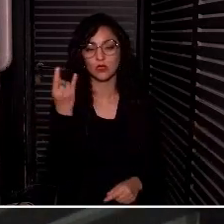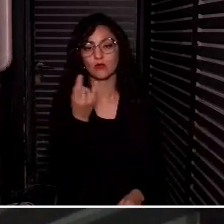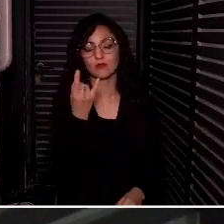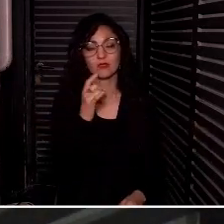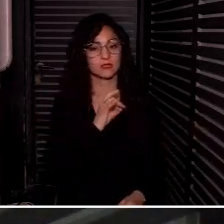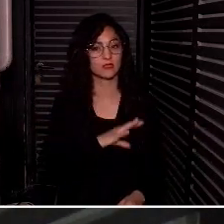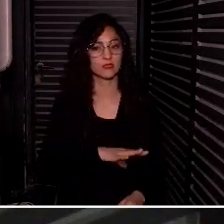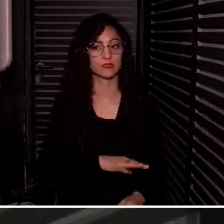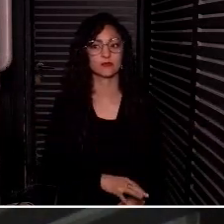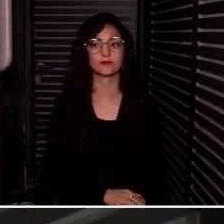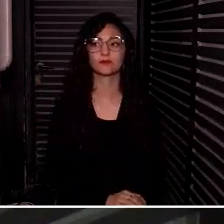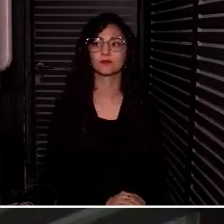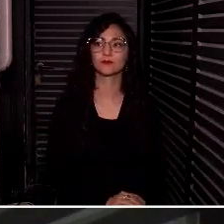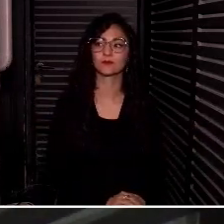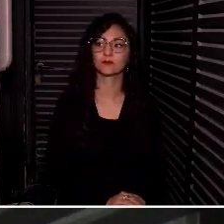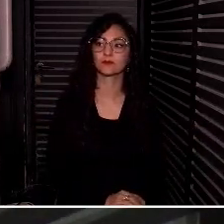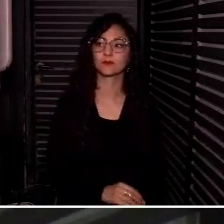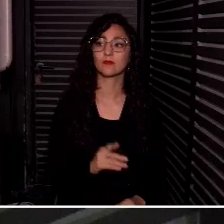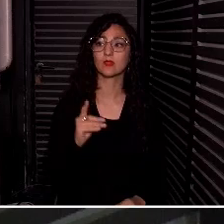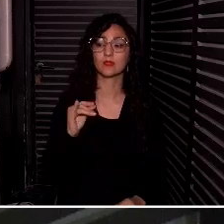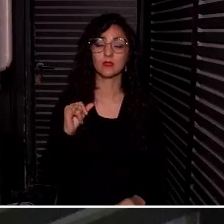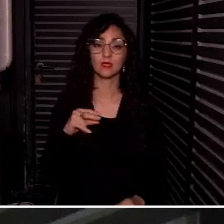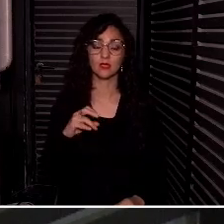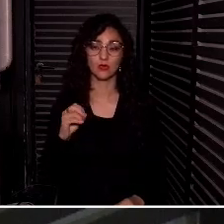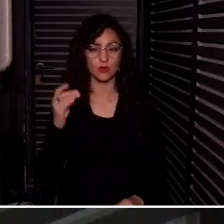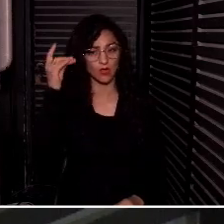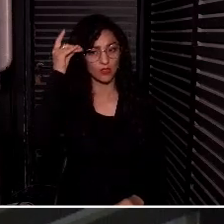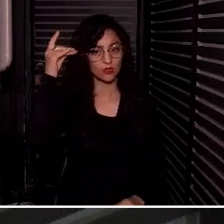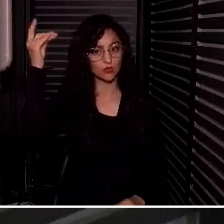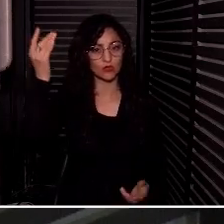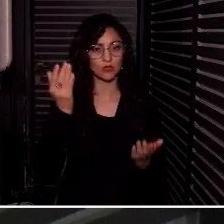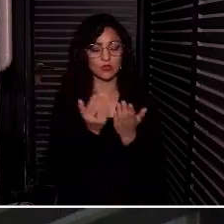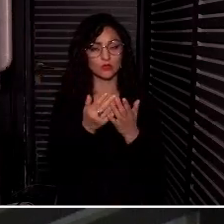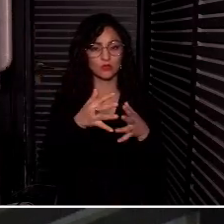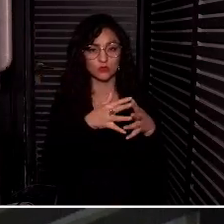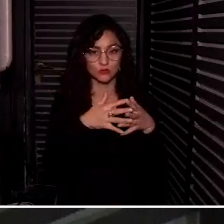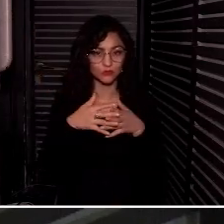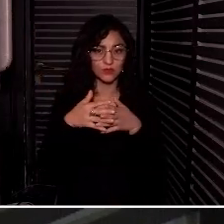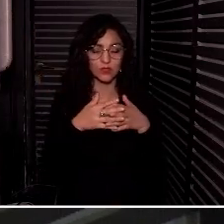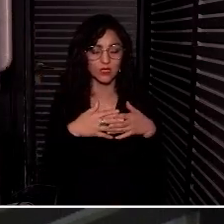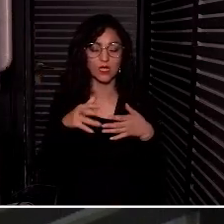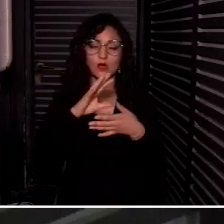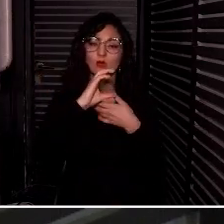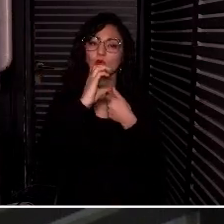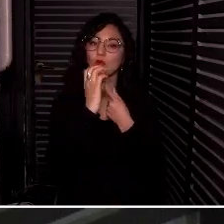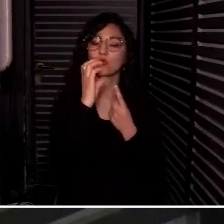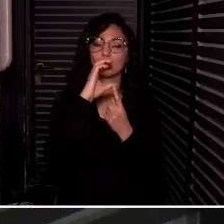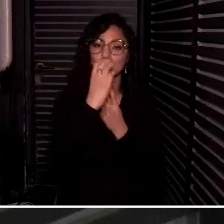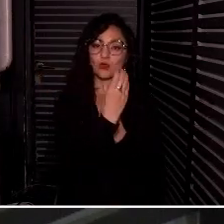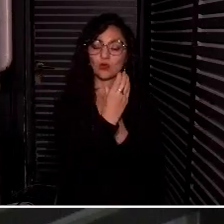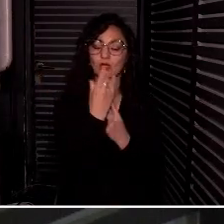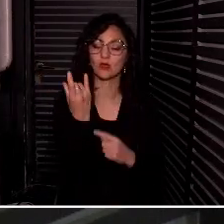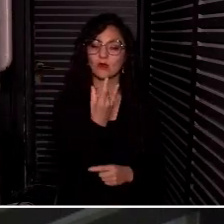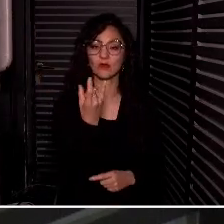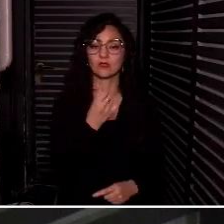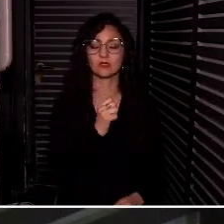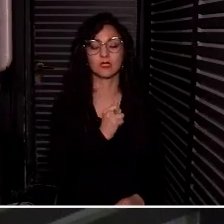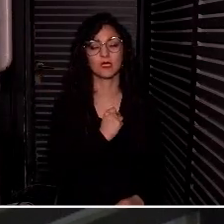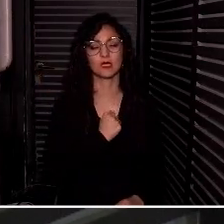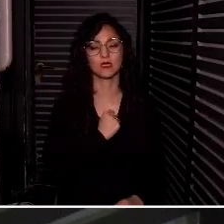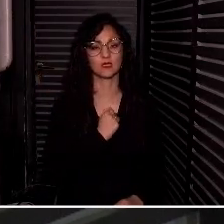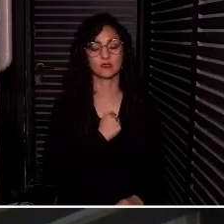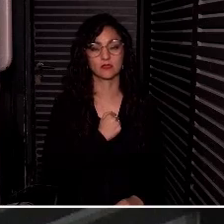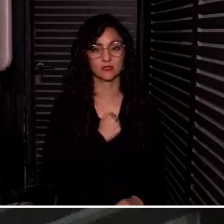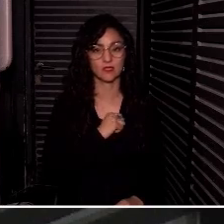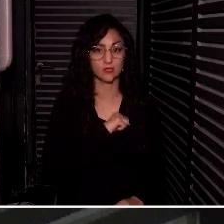de chile Dino Es doctor en estudios americanos pensamiento y cultura de la Universidad de Santiago de Chile del usach y